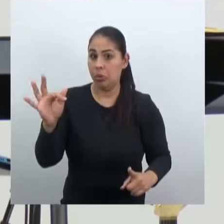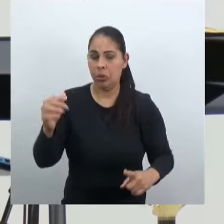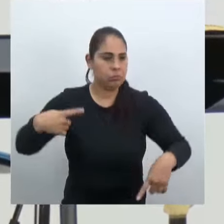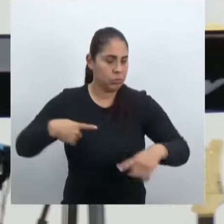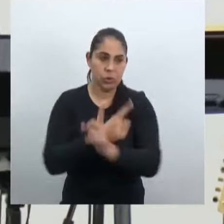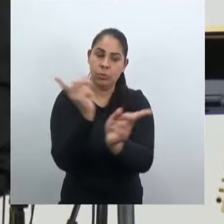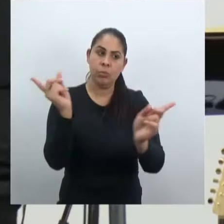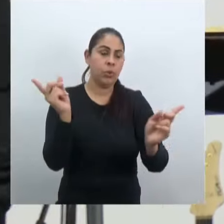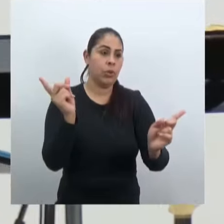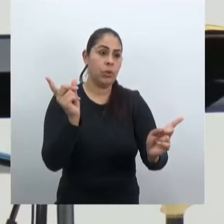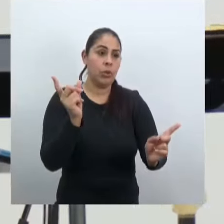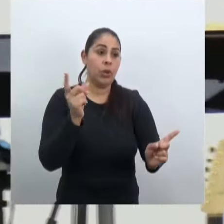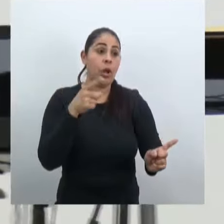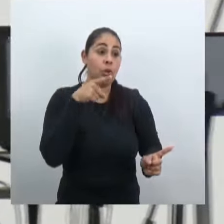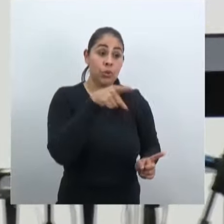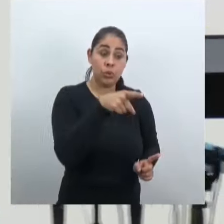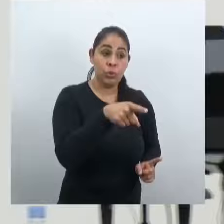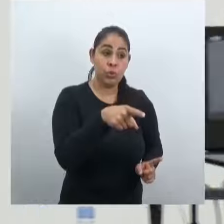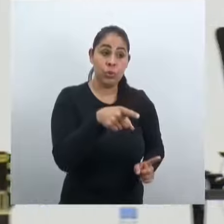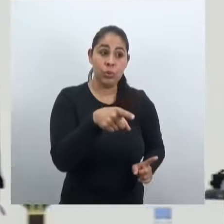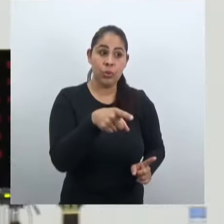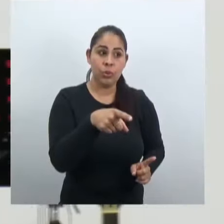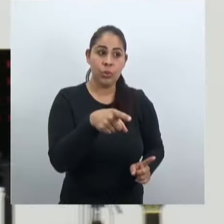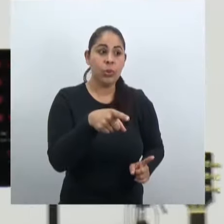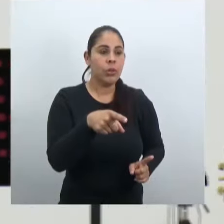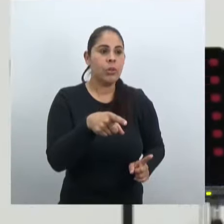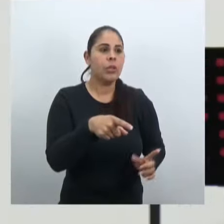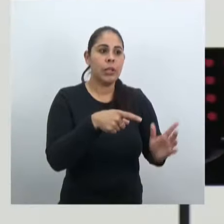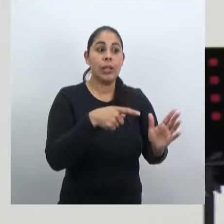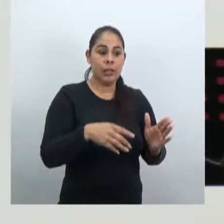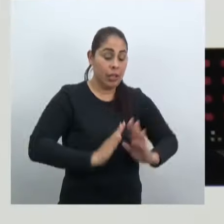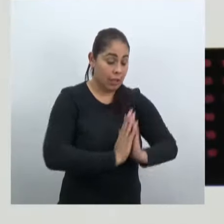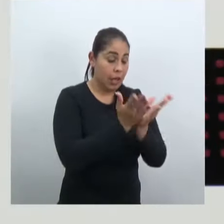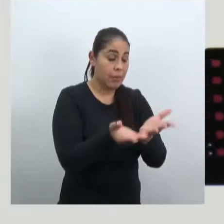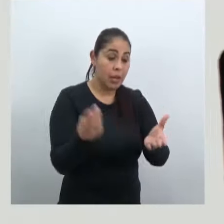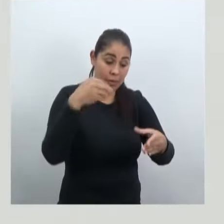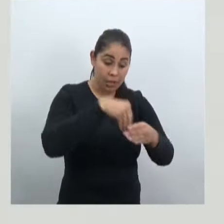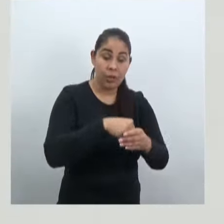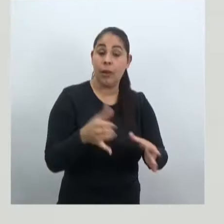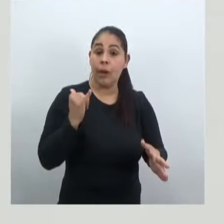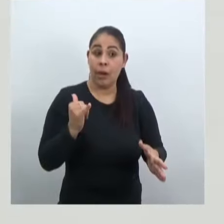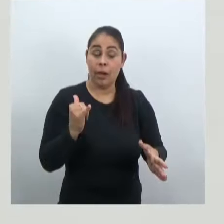sobrevivir con las cosas que están en la Biblia. Este hombre dijo: Señor,